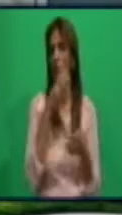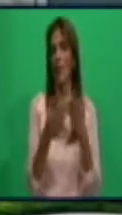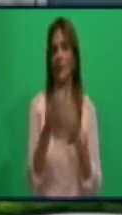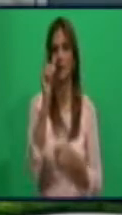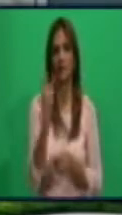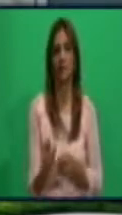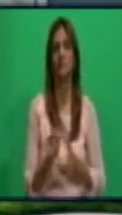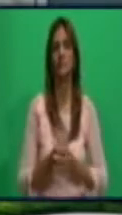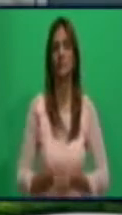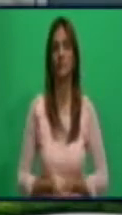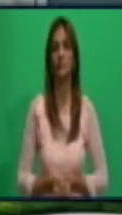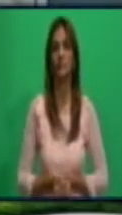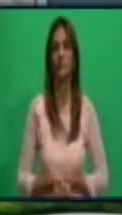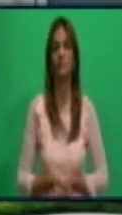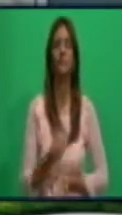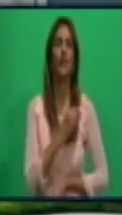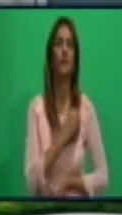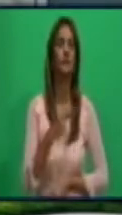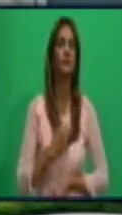gustaría reiterar una